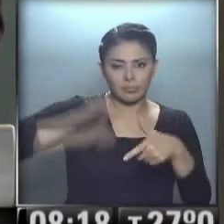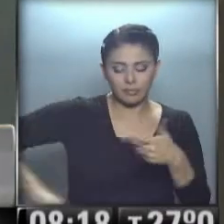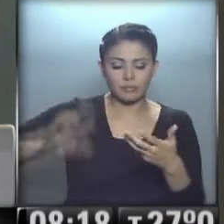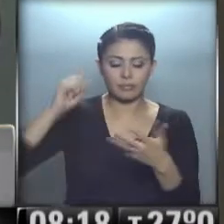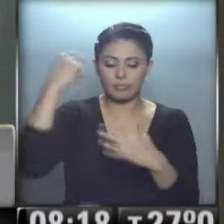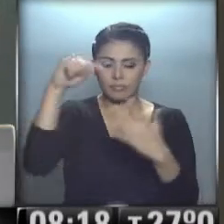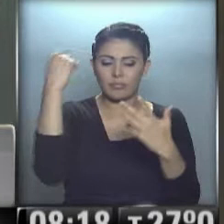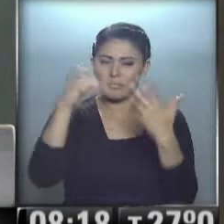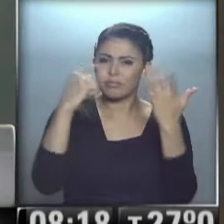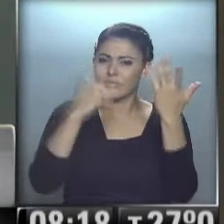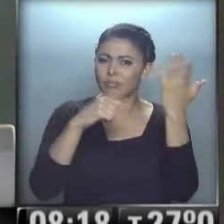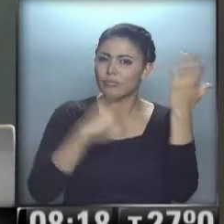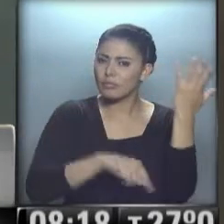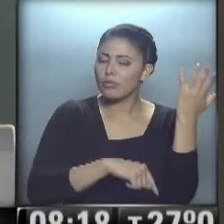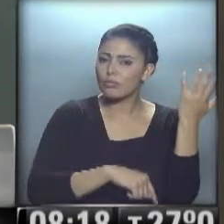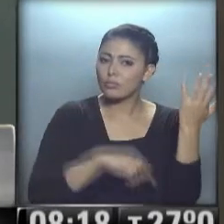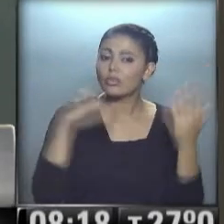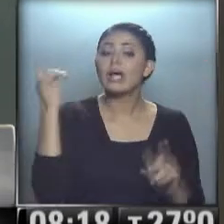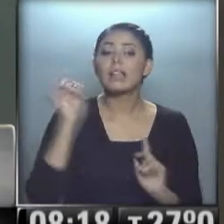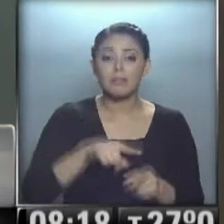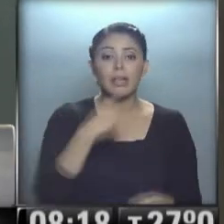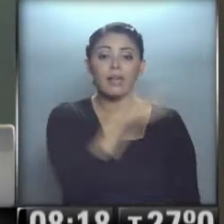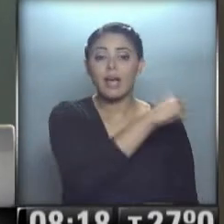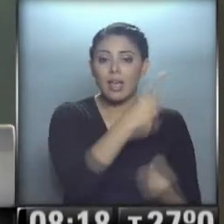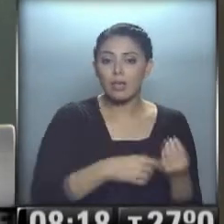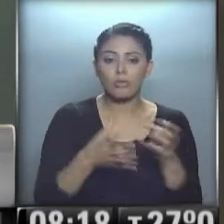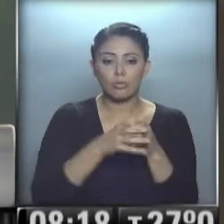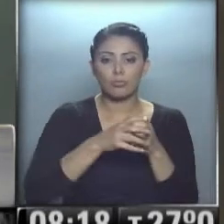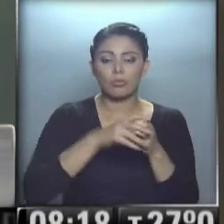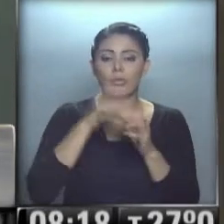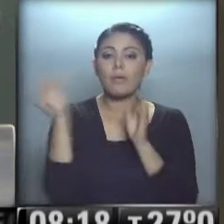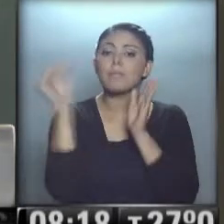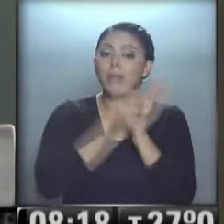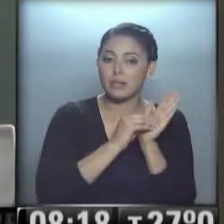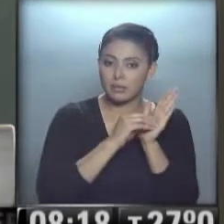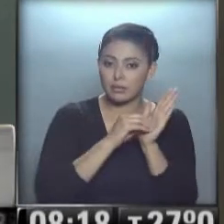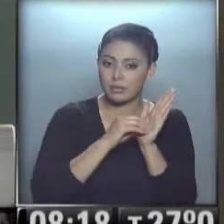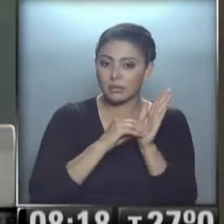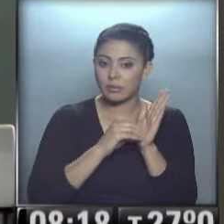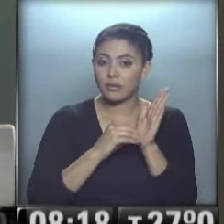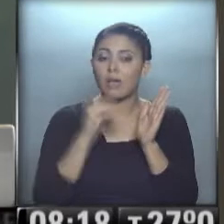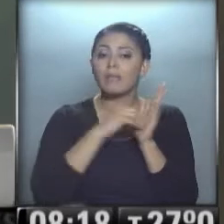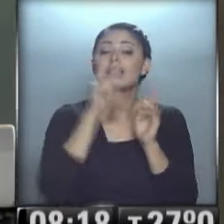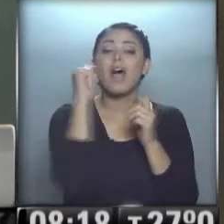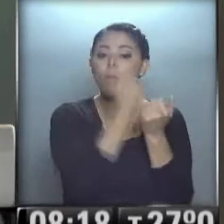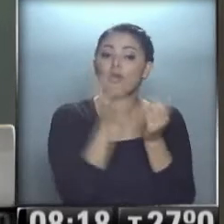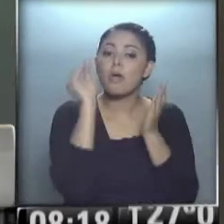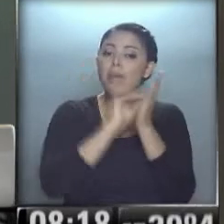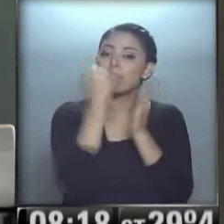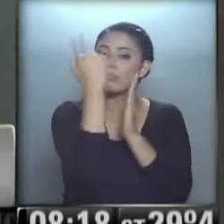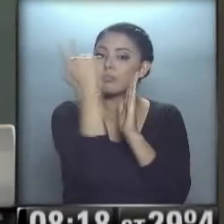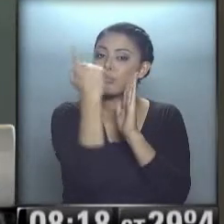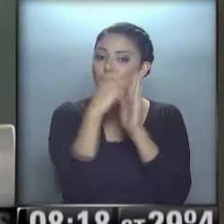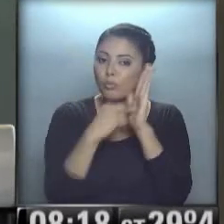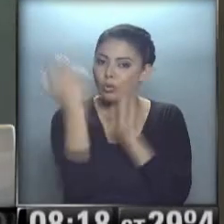una multiplicidad de aspectos que van a formar parte de anexos a los respectivos acuerdos. Estos